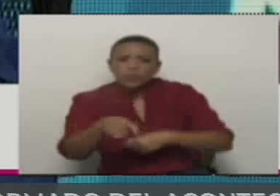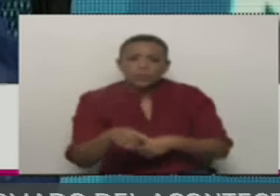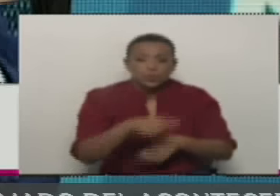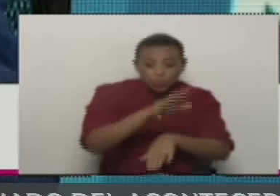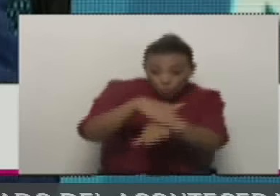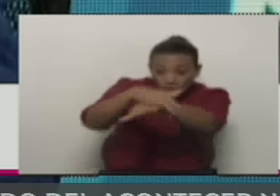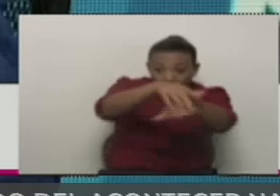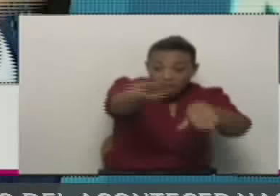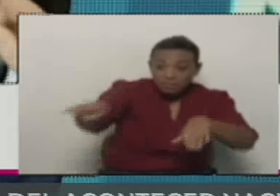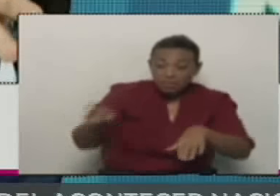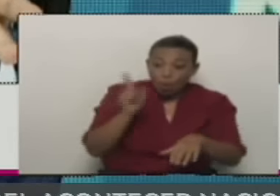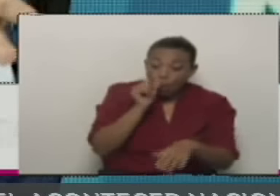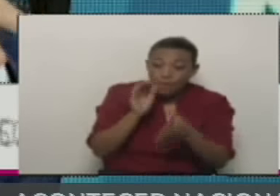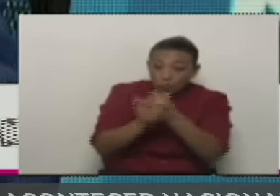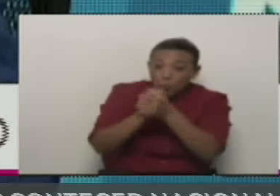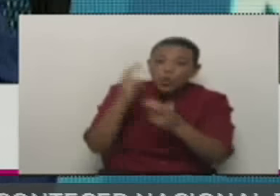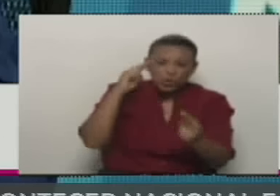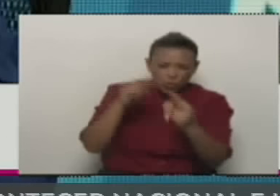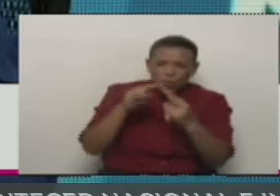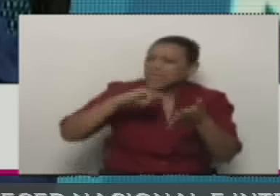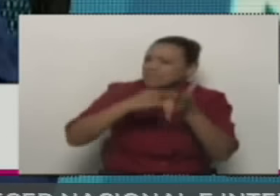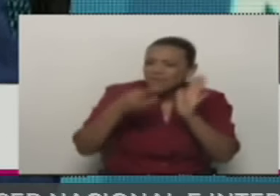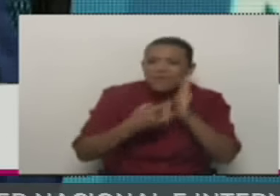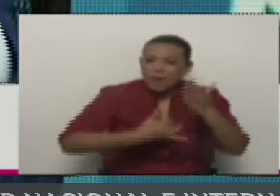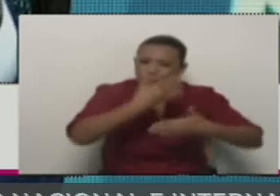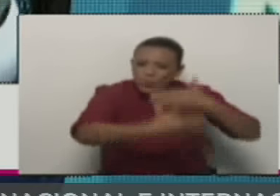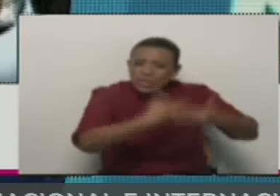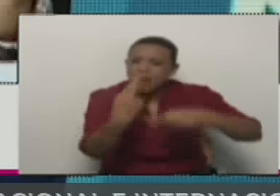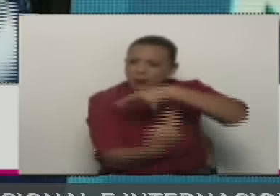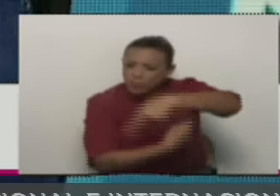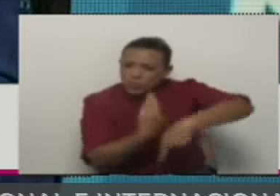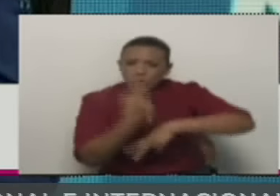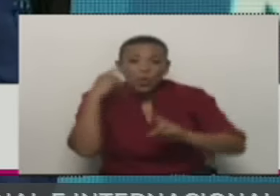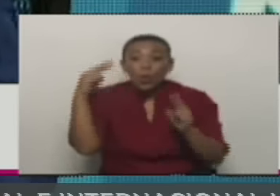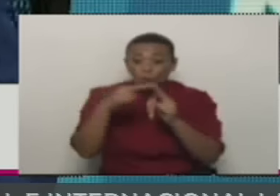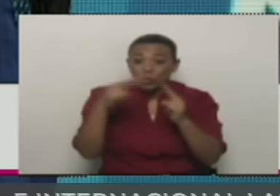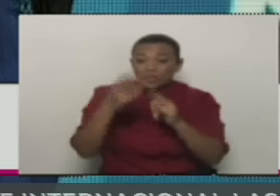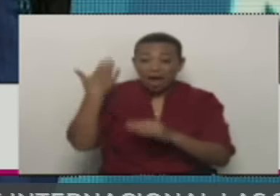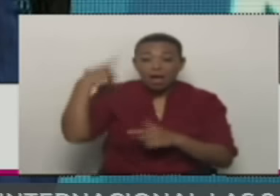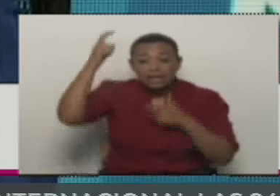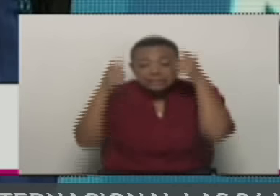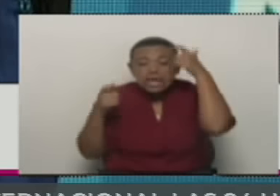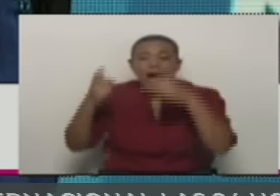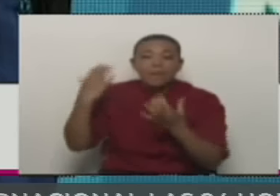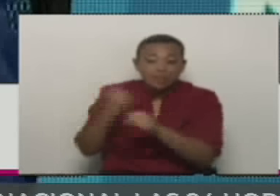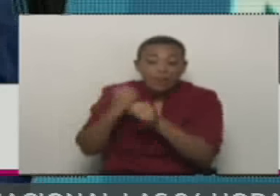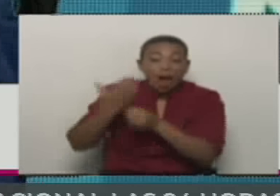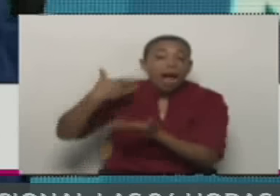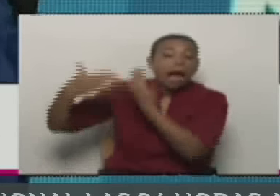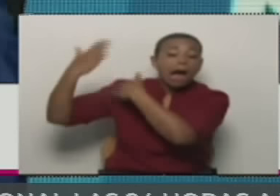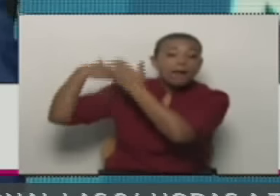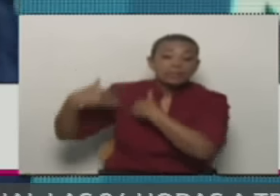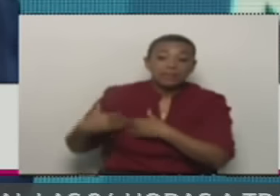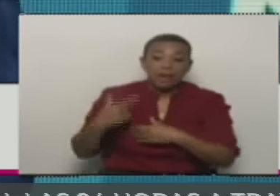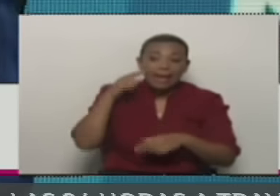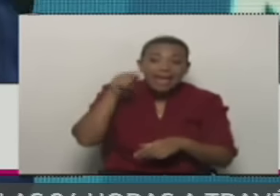Arriaza, compañeros todos que conocen también este proceso revolucionario y conocieron bien el pensamiento del comandante Chávez. El